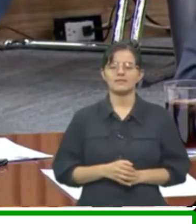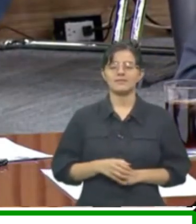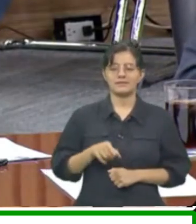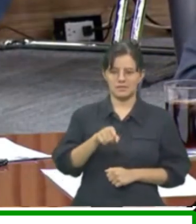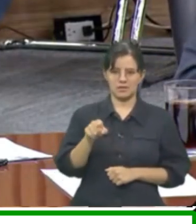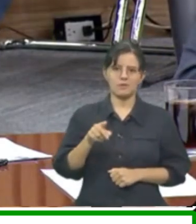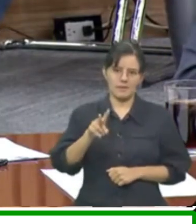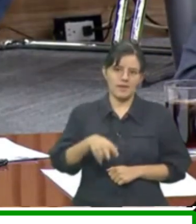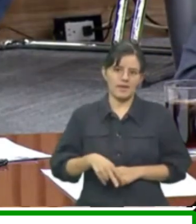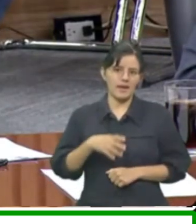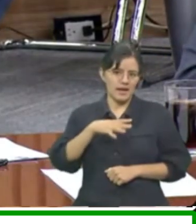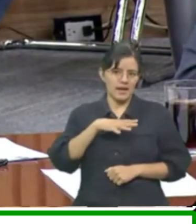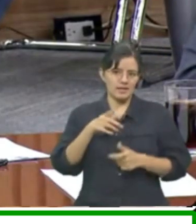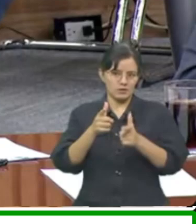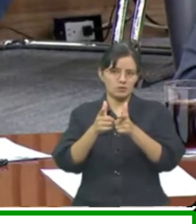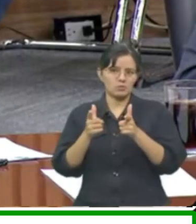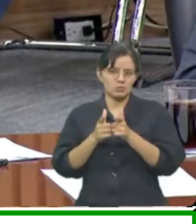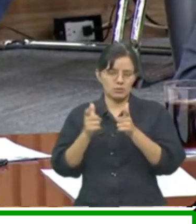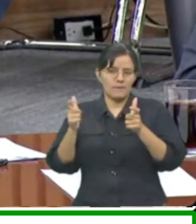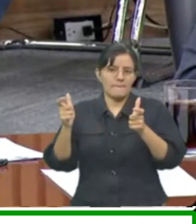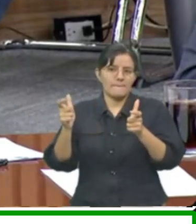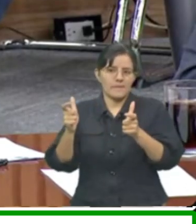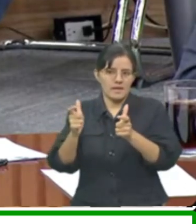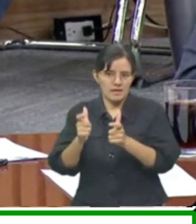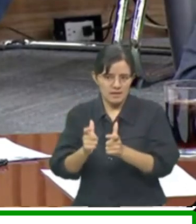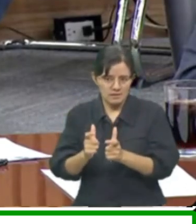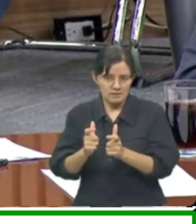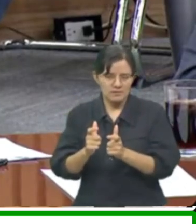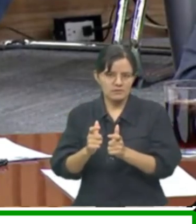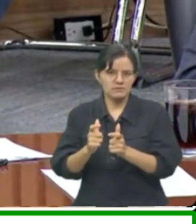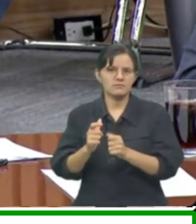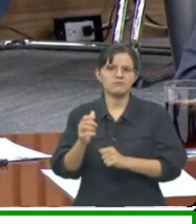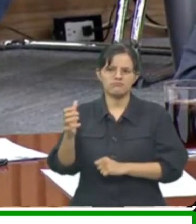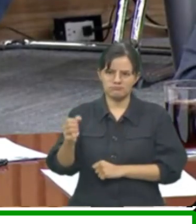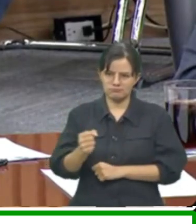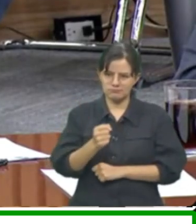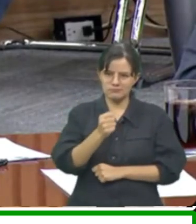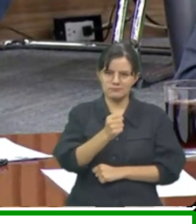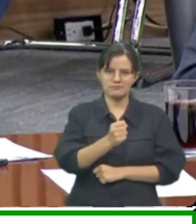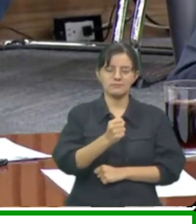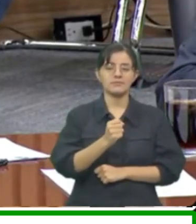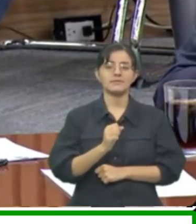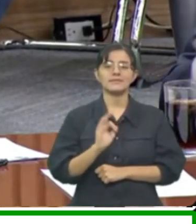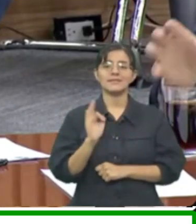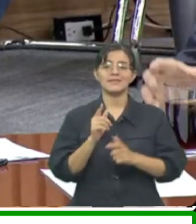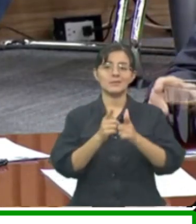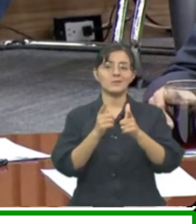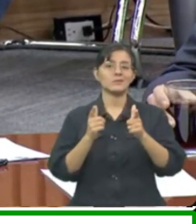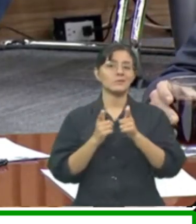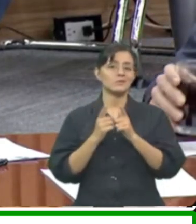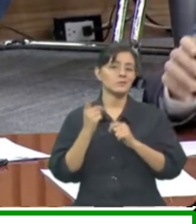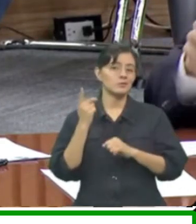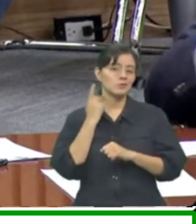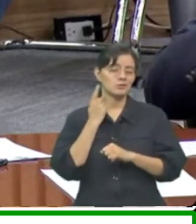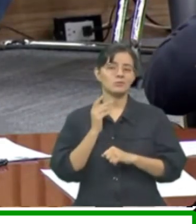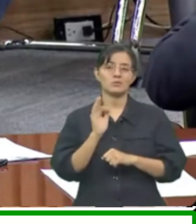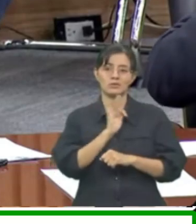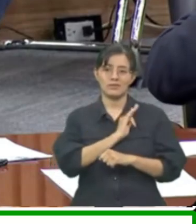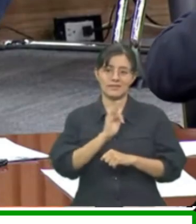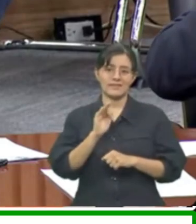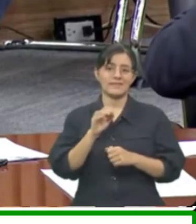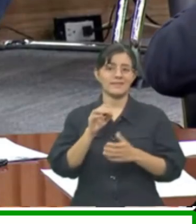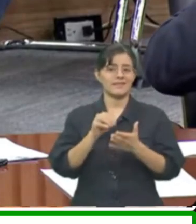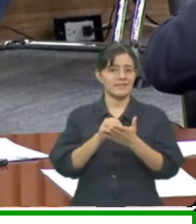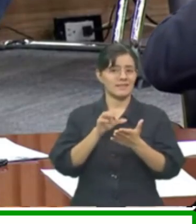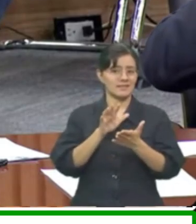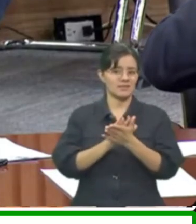minoría, y quiero poner un ejemplo, puede incluso llevar a partidos políticos a perder el registro y que tengan representación